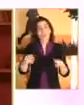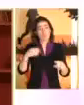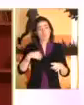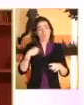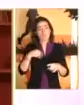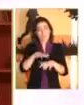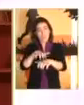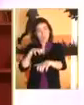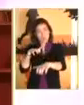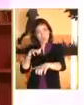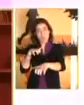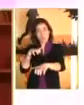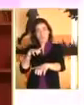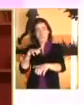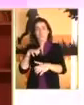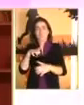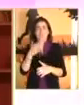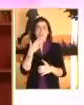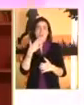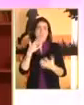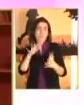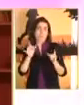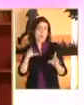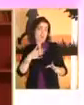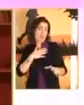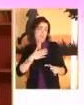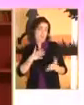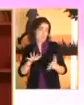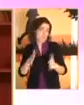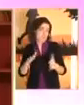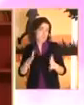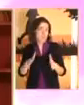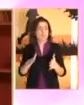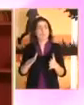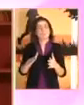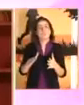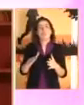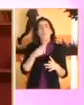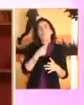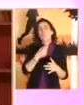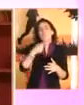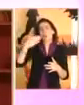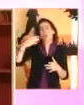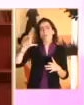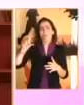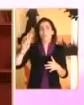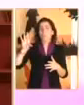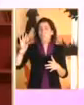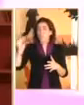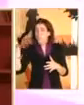gente pues de mi edad o más o menos, ¿no? Porque disfrutábamos del blues de B.B. King no y tal.